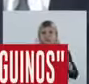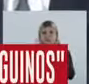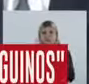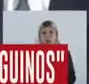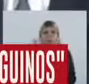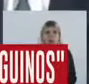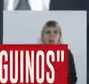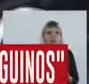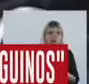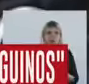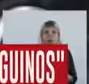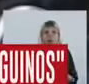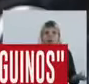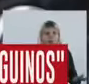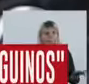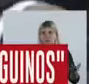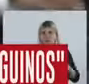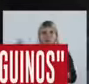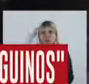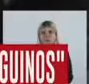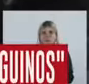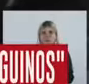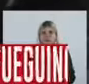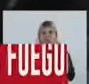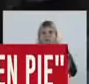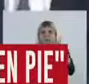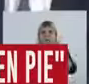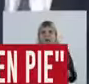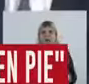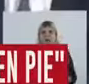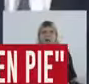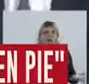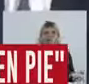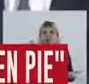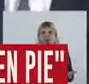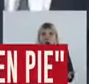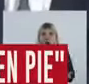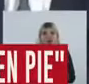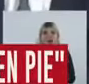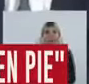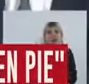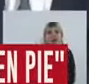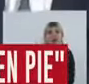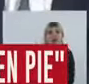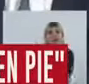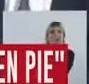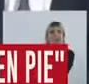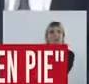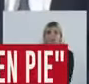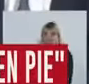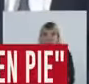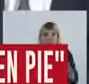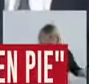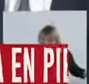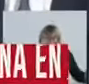tienen un lugar en esta etapa de reconstrucción de la Argentina. Nadie debe quedar afuera. Porque para